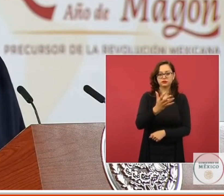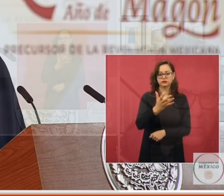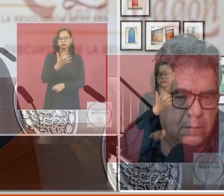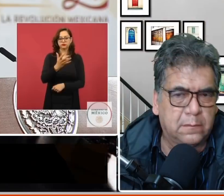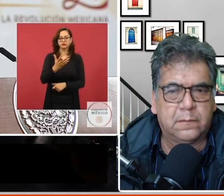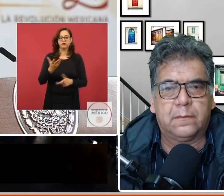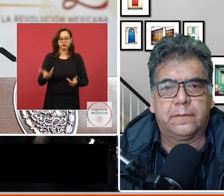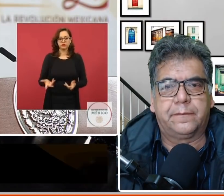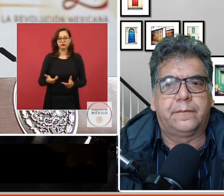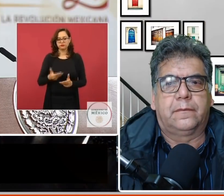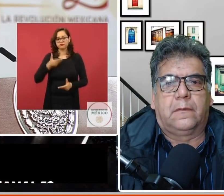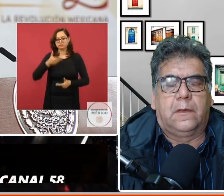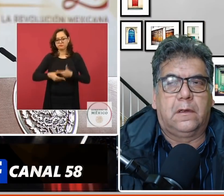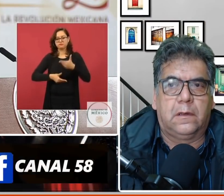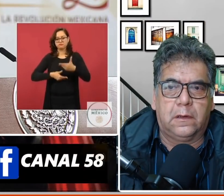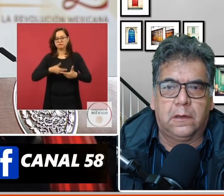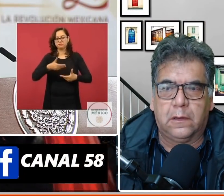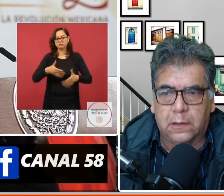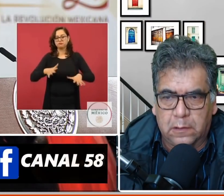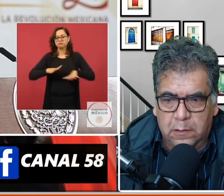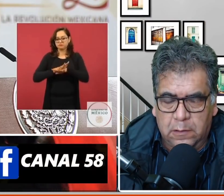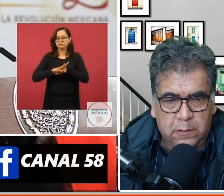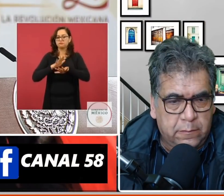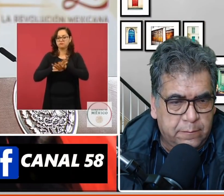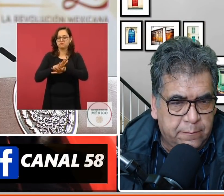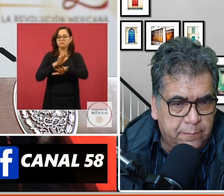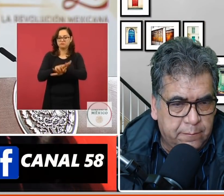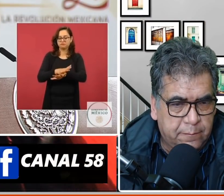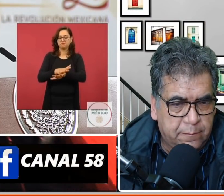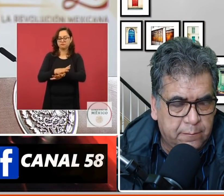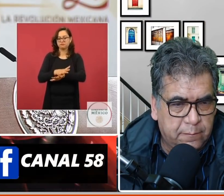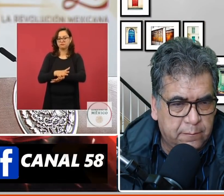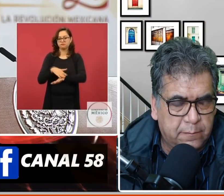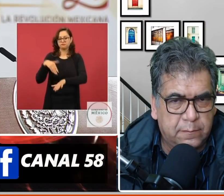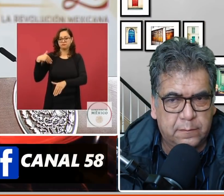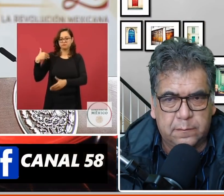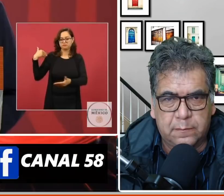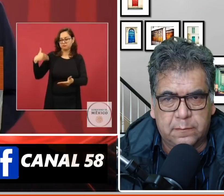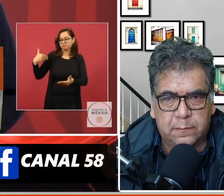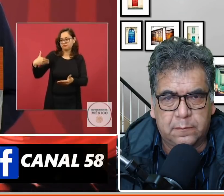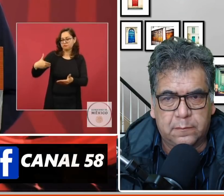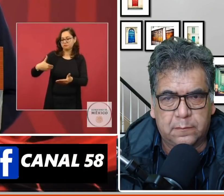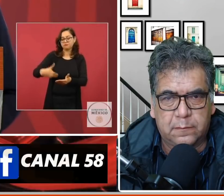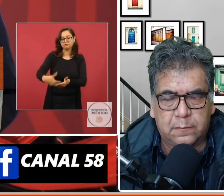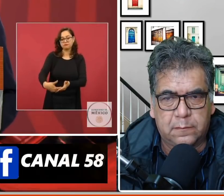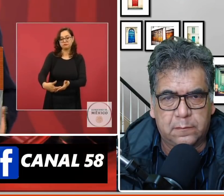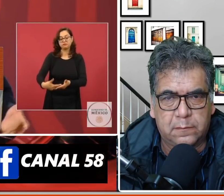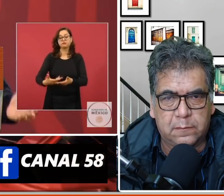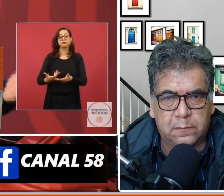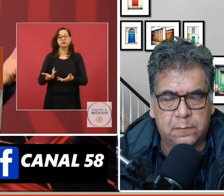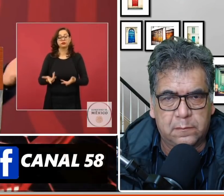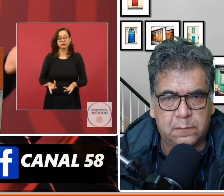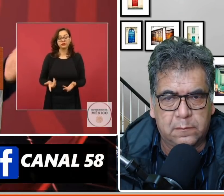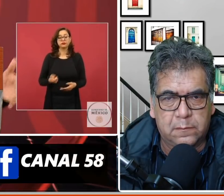Es parte de los cambios que se han venido llevando a cabo y se tienen